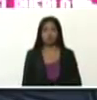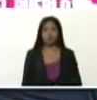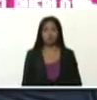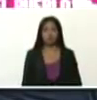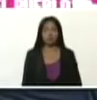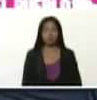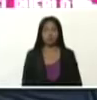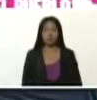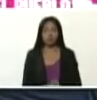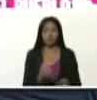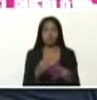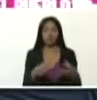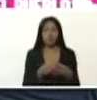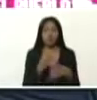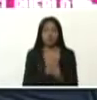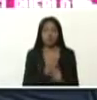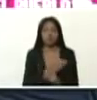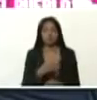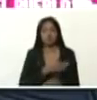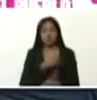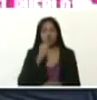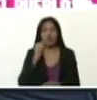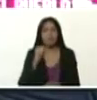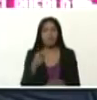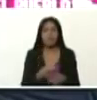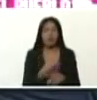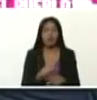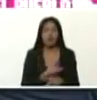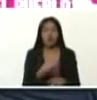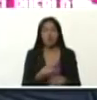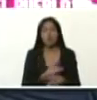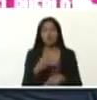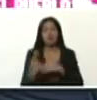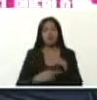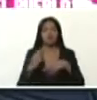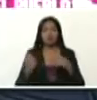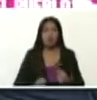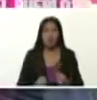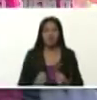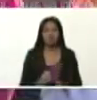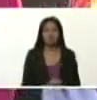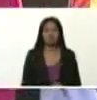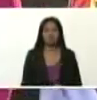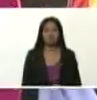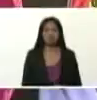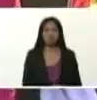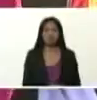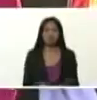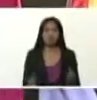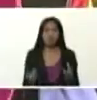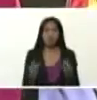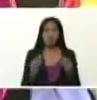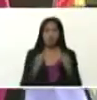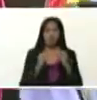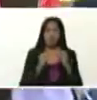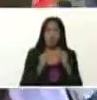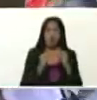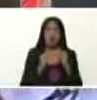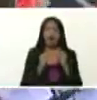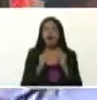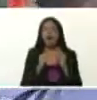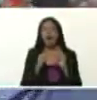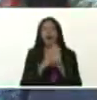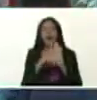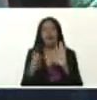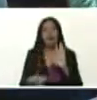la clase obrera, por el socialismo, por el gobierno revolucionario, ajustado a las leyes, al